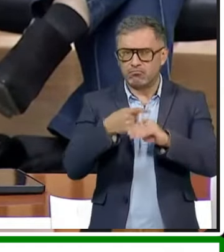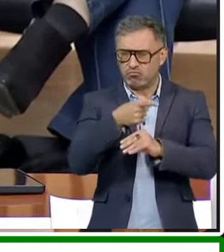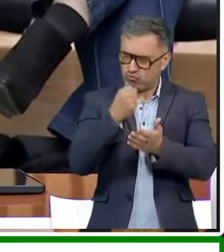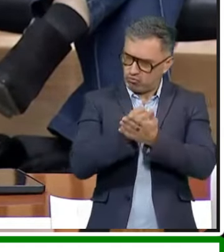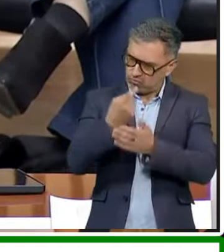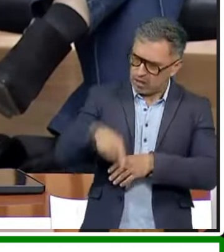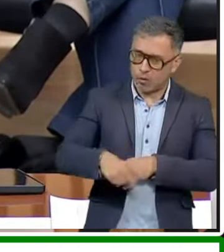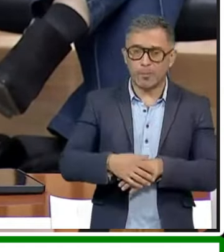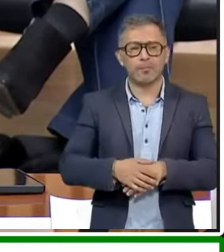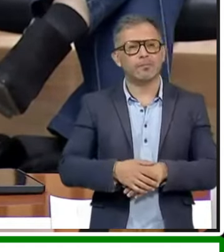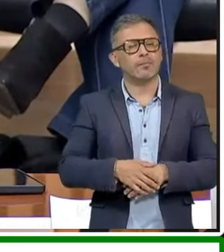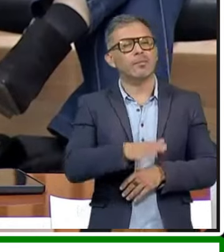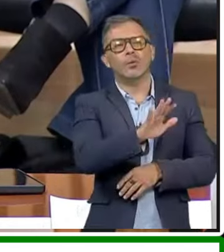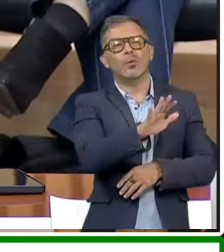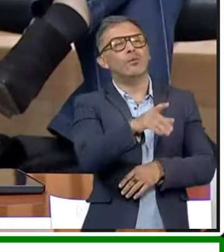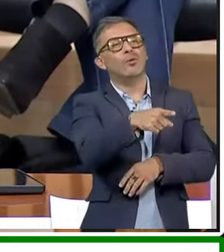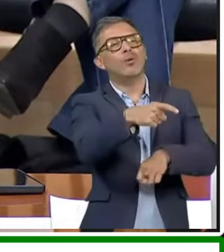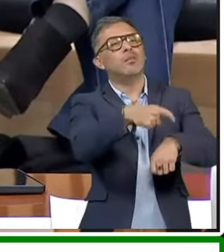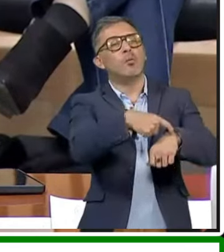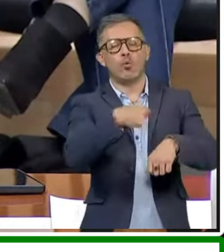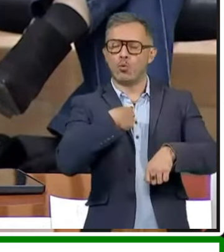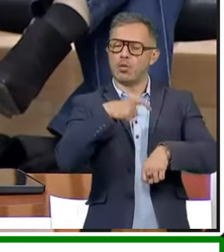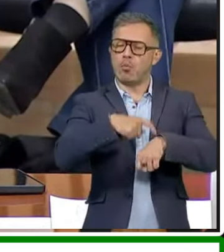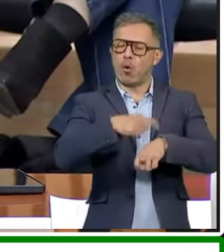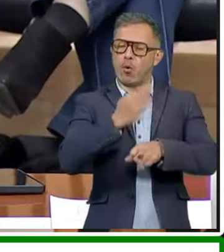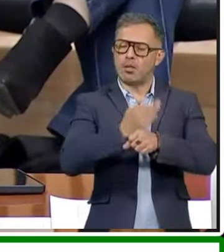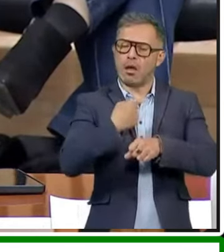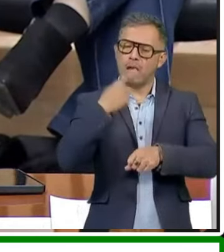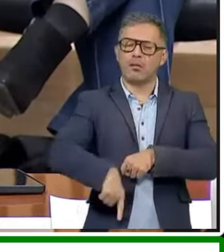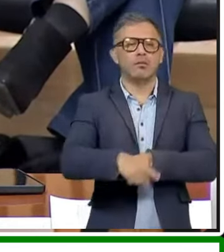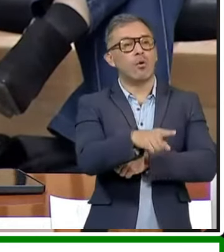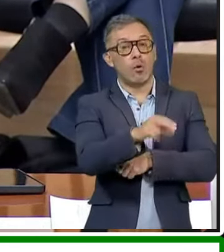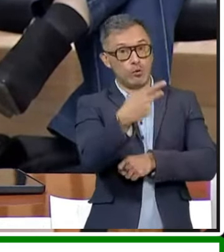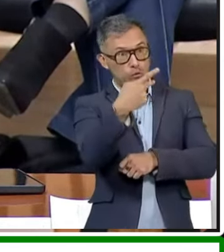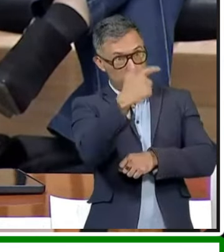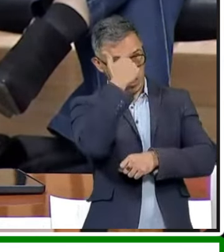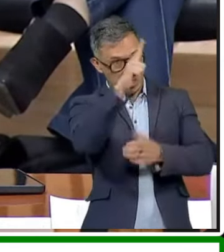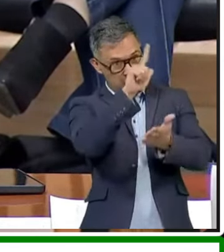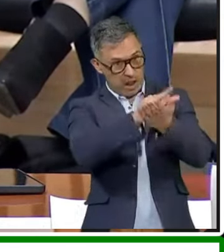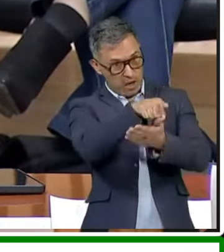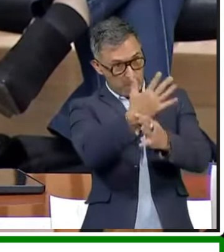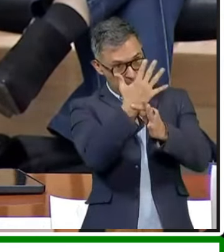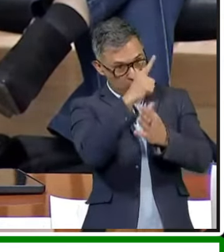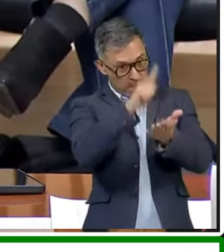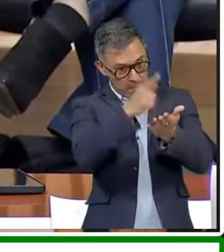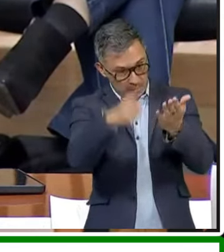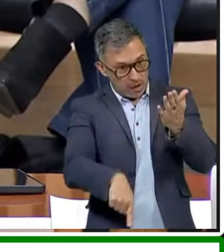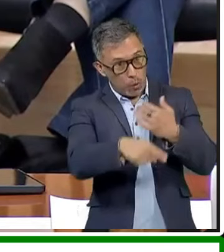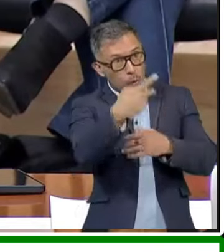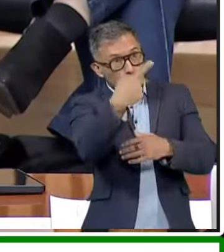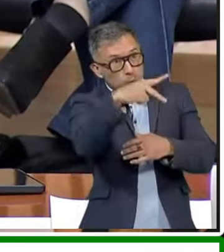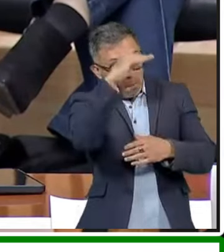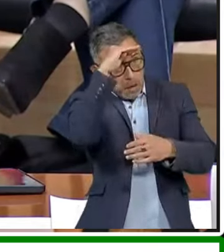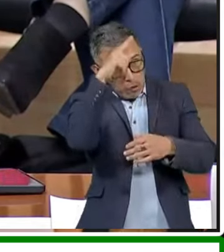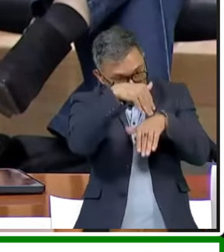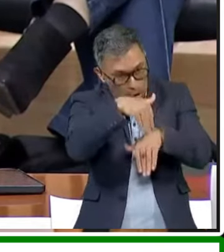No son sus tiempos, señor, no son sus tiempos, ni es su propia ley, ni es lo que usted cree que debe de ser, es lo que